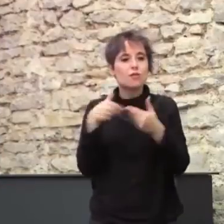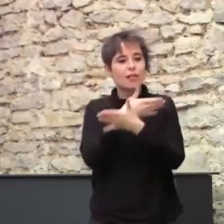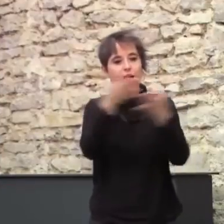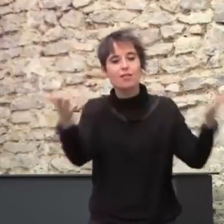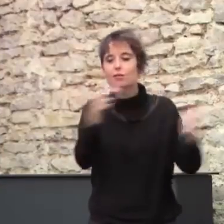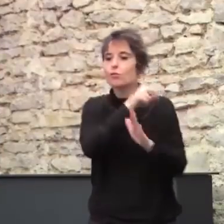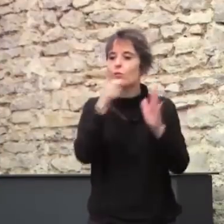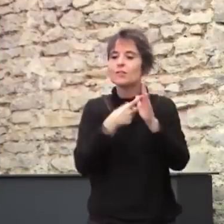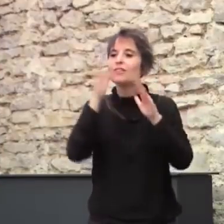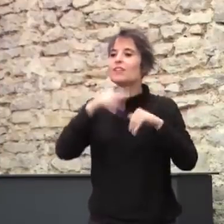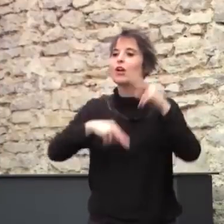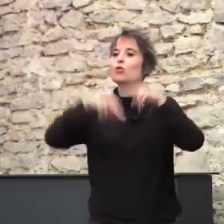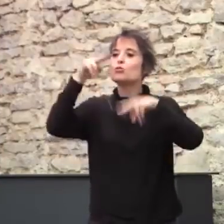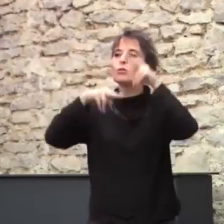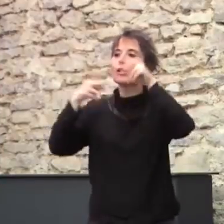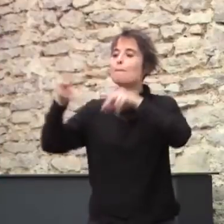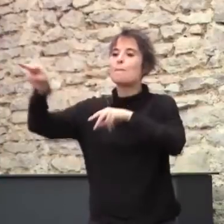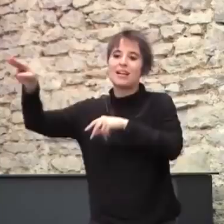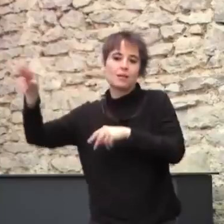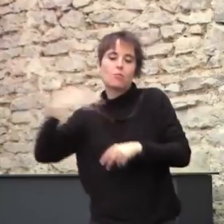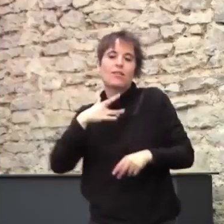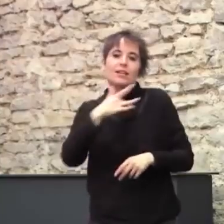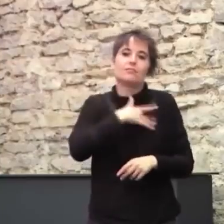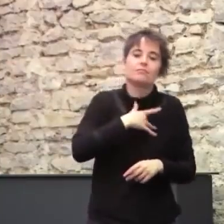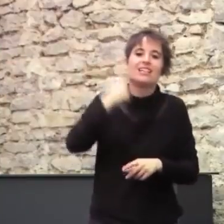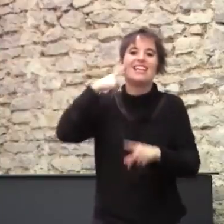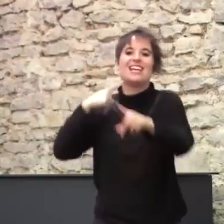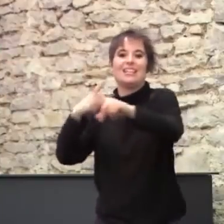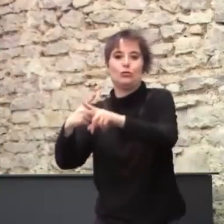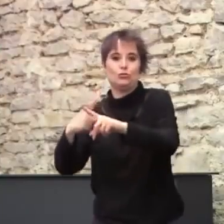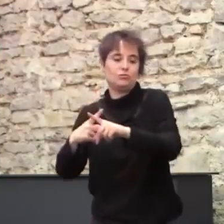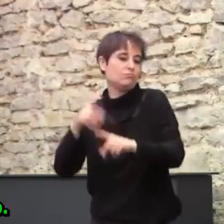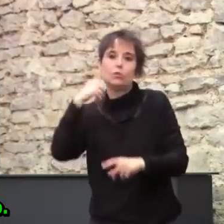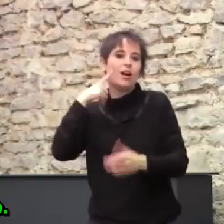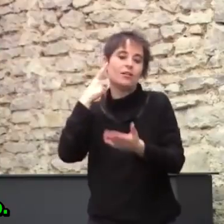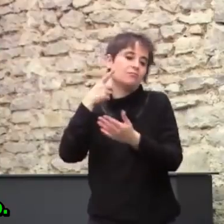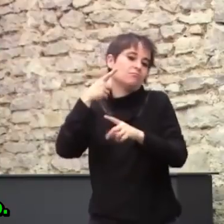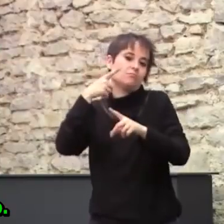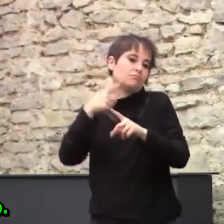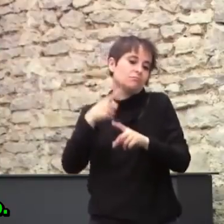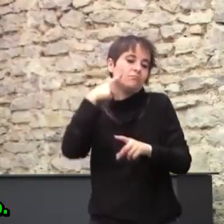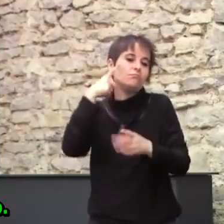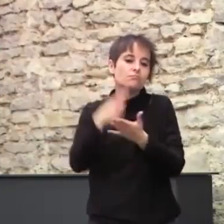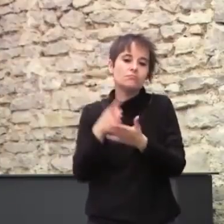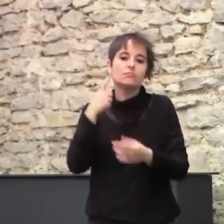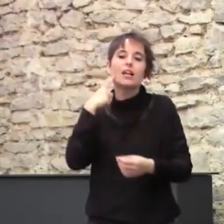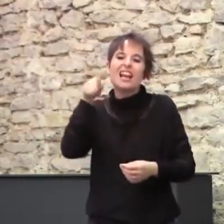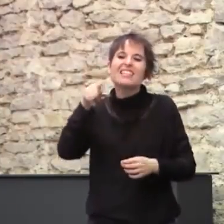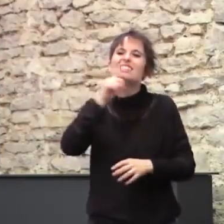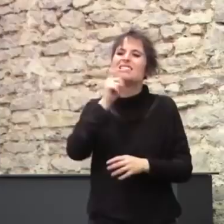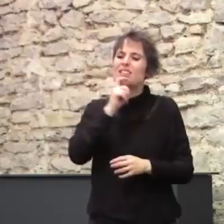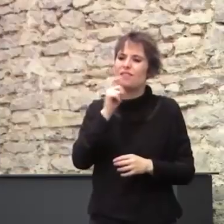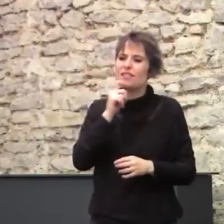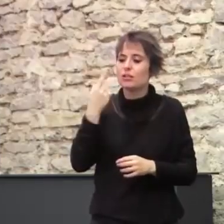está construida en base a la pareja romántica heterosexual. Y salirse de ahí es muy complicado. Yo, por ejemplo,